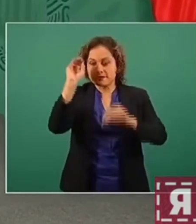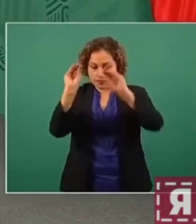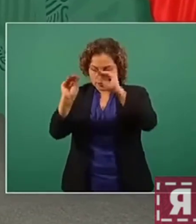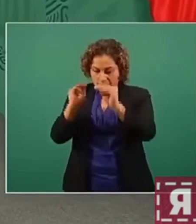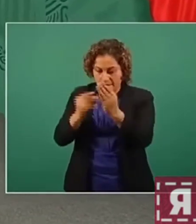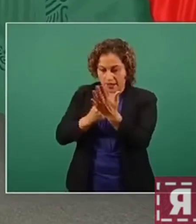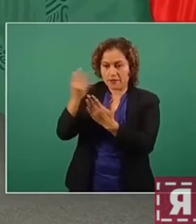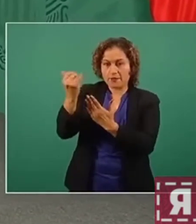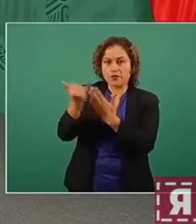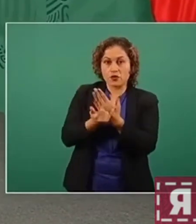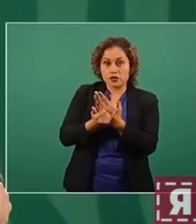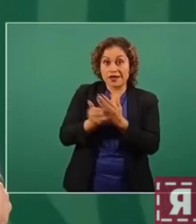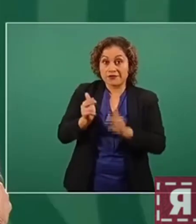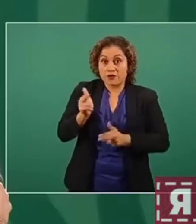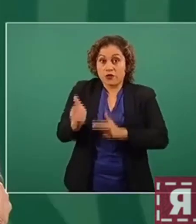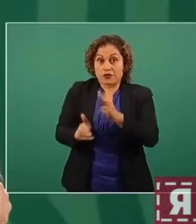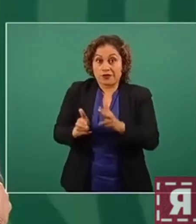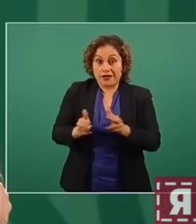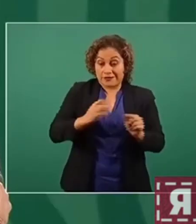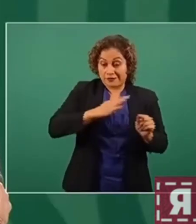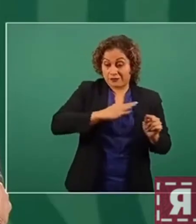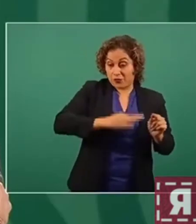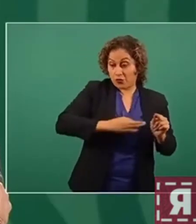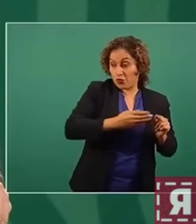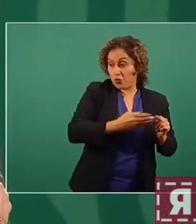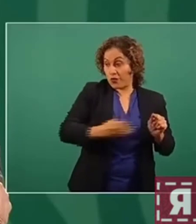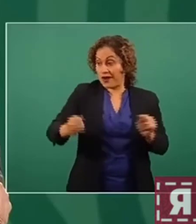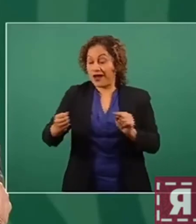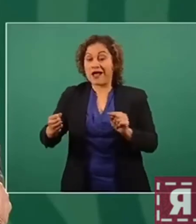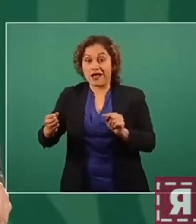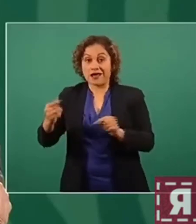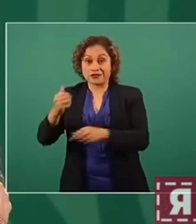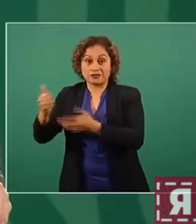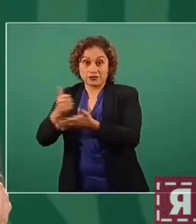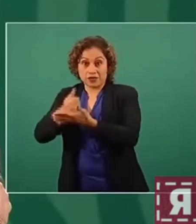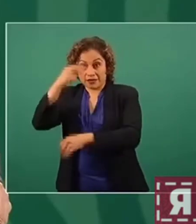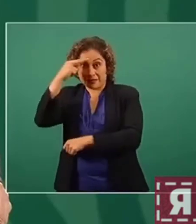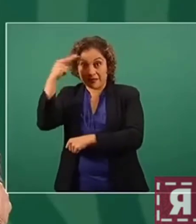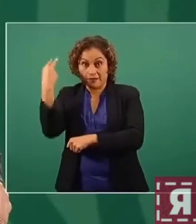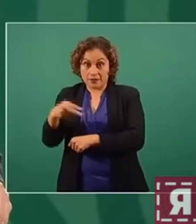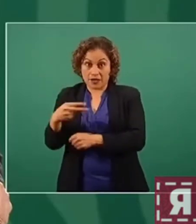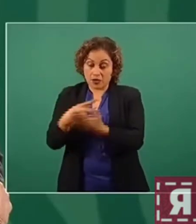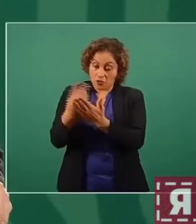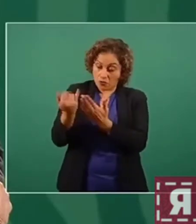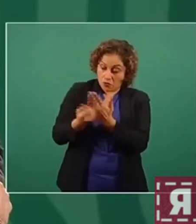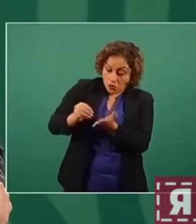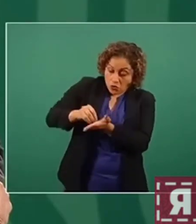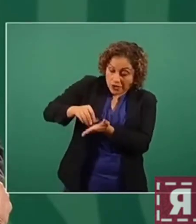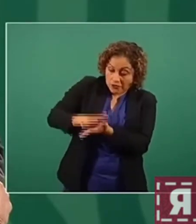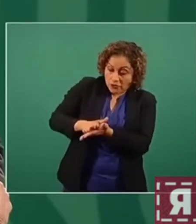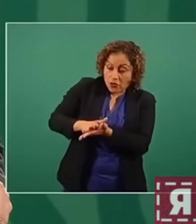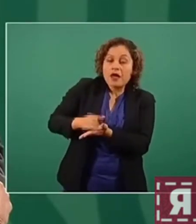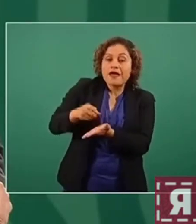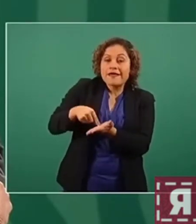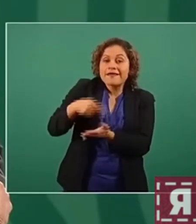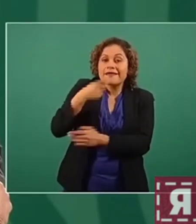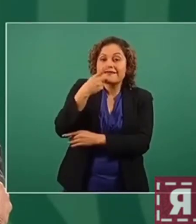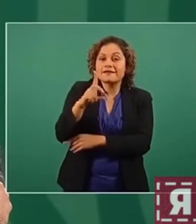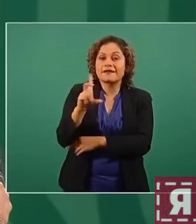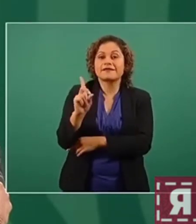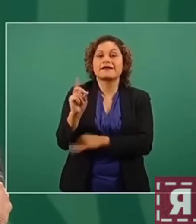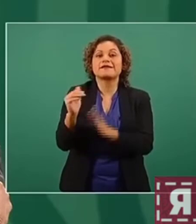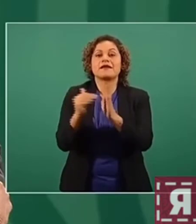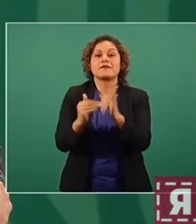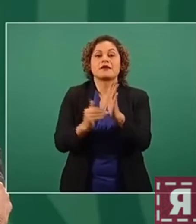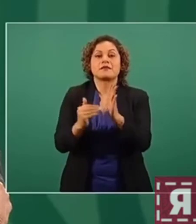se estimó que iba a costar 30 mil millones. Ya se han invertido alrededor